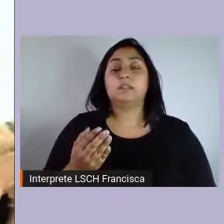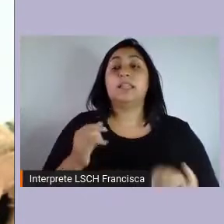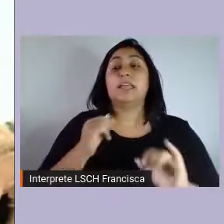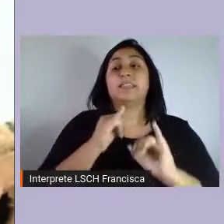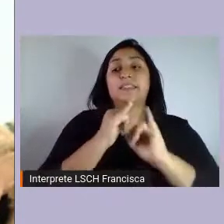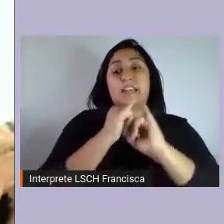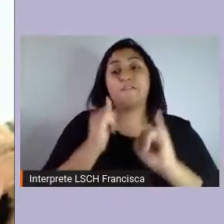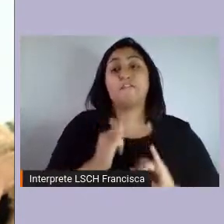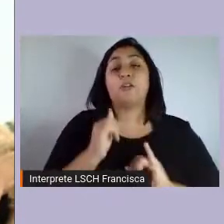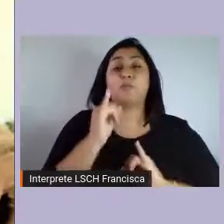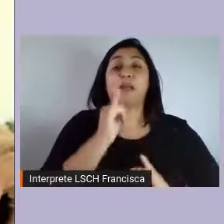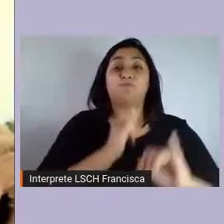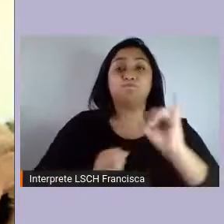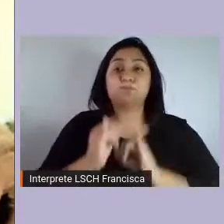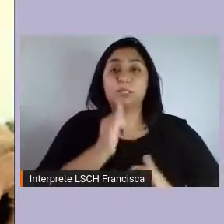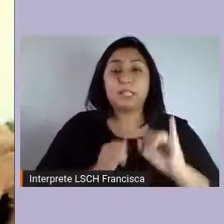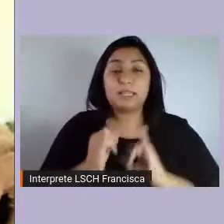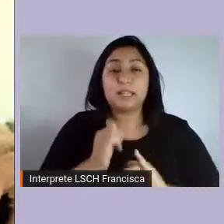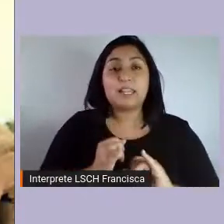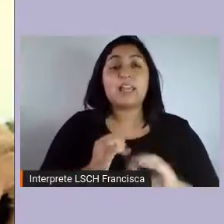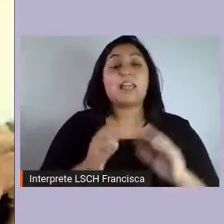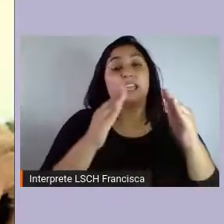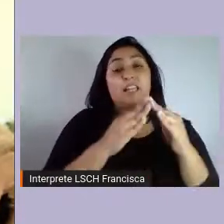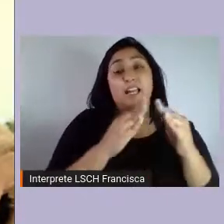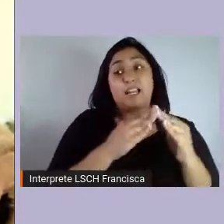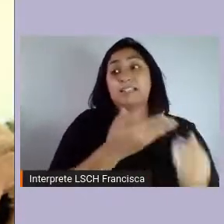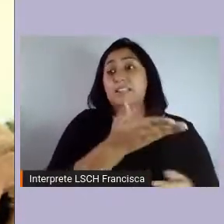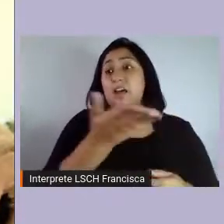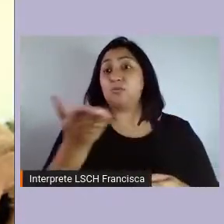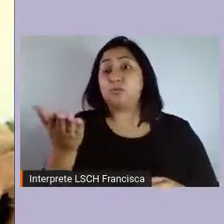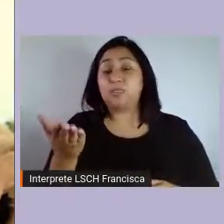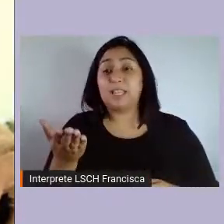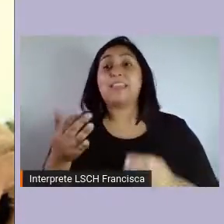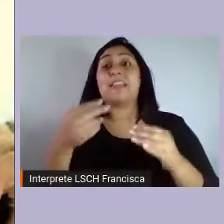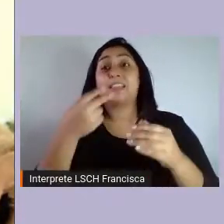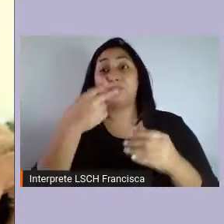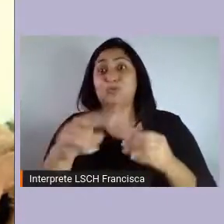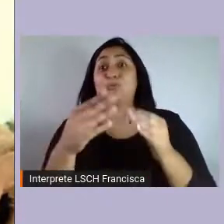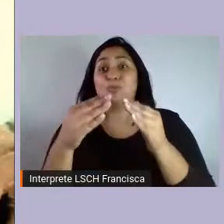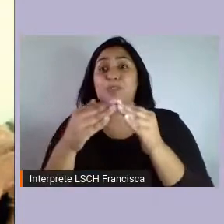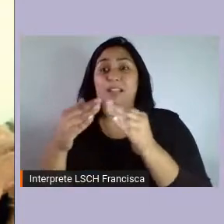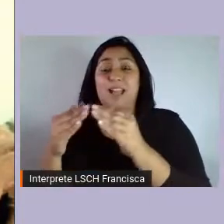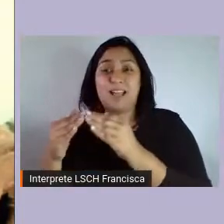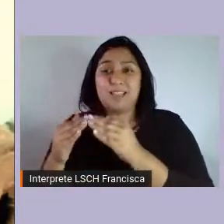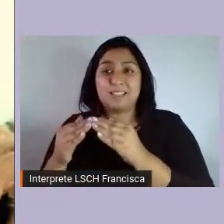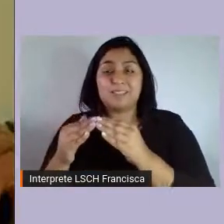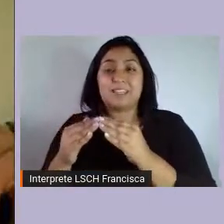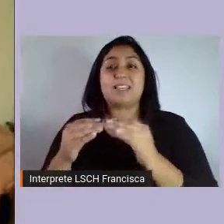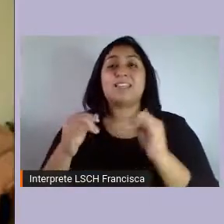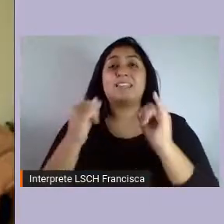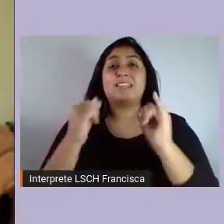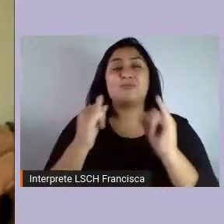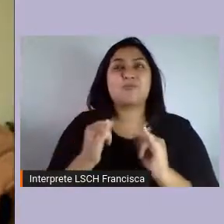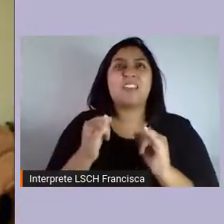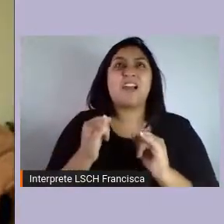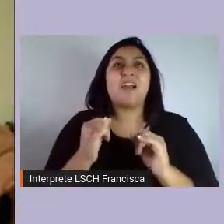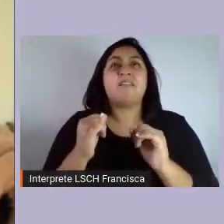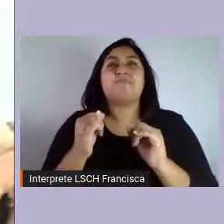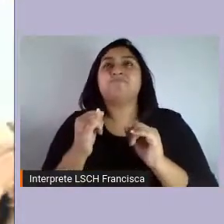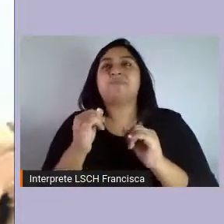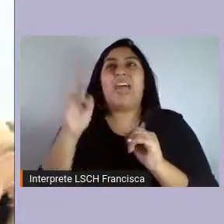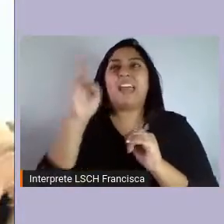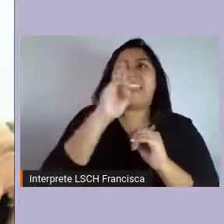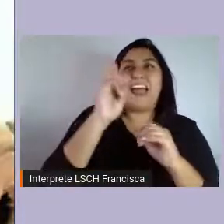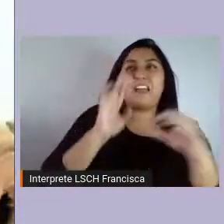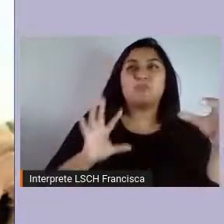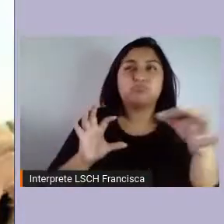mi casa y ustedes en sus casas y en una extraña vínculo donde no los veo a ustedes, y que se